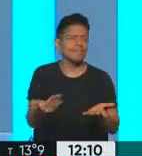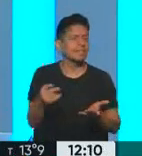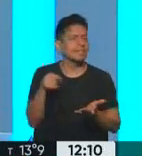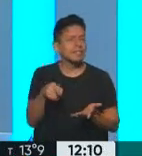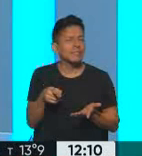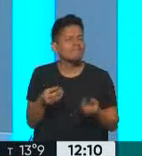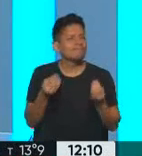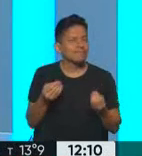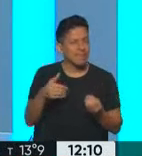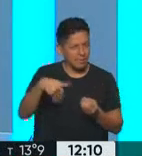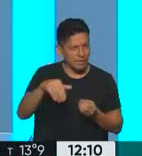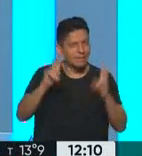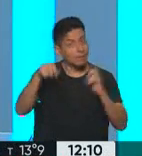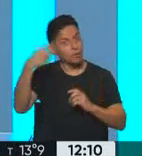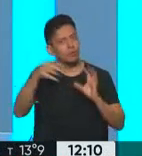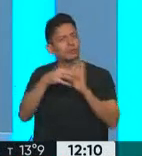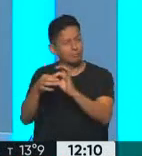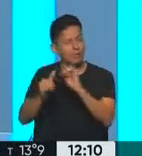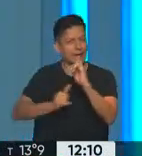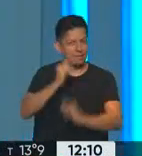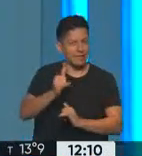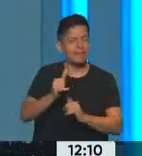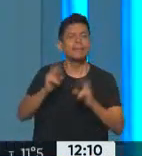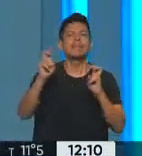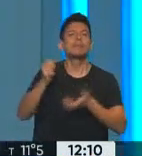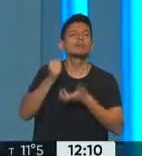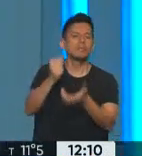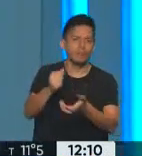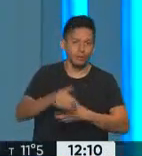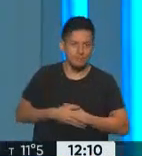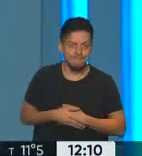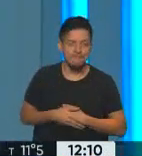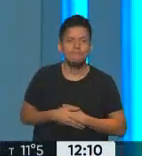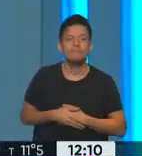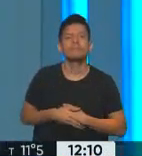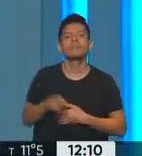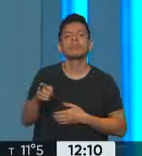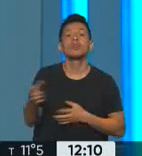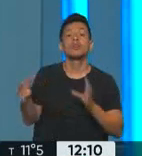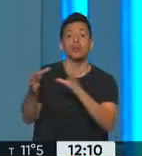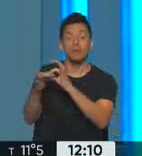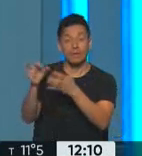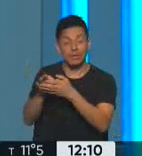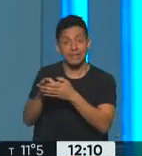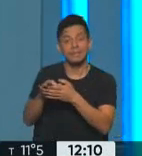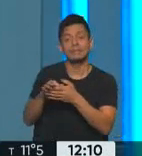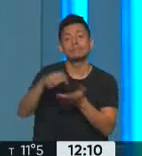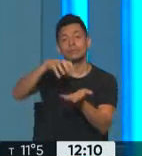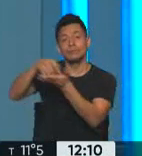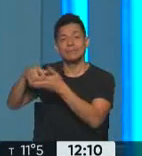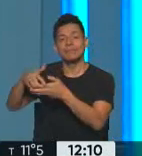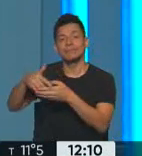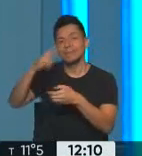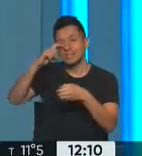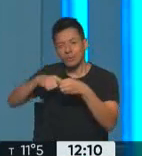otra cosa que vamos a hablar ahora con respecto al tema de subsidios también. Dale, y mientras tanto escuchamos a SECHA, que es la Confederación de Entidades de Hidrocarburos y Afines aquí de la